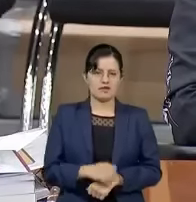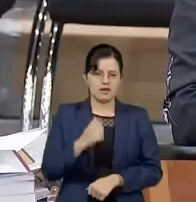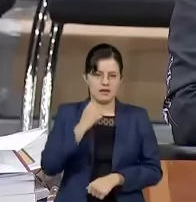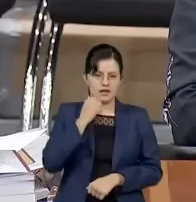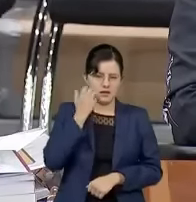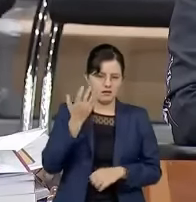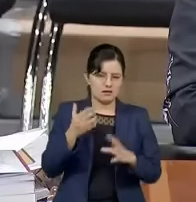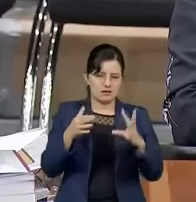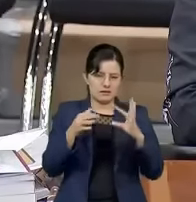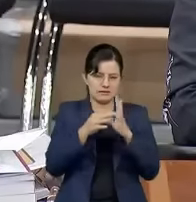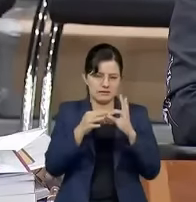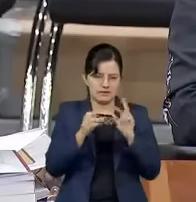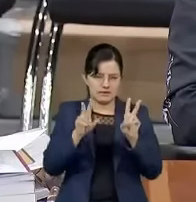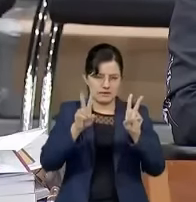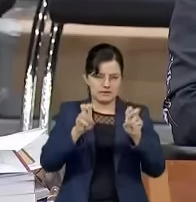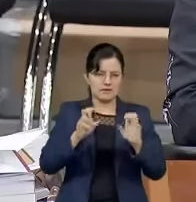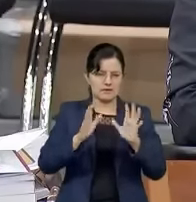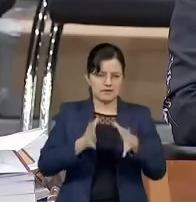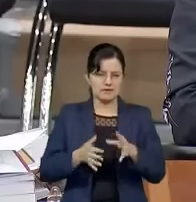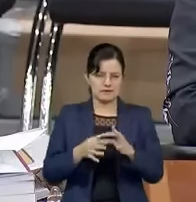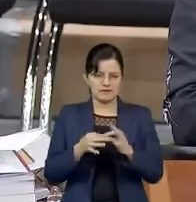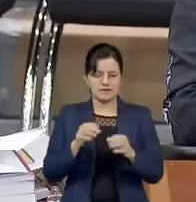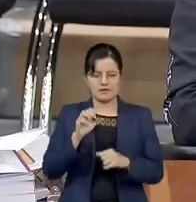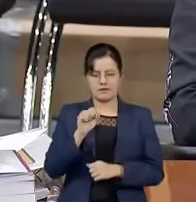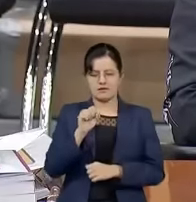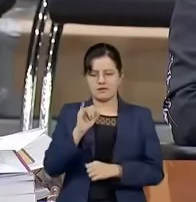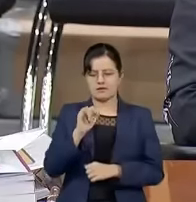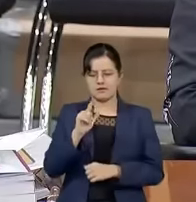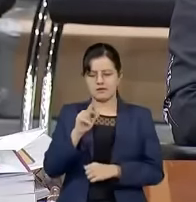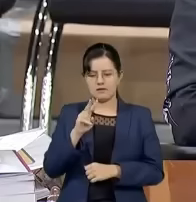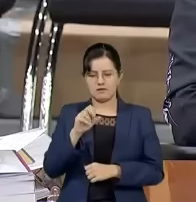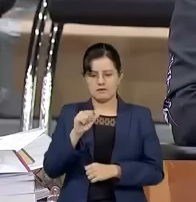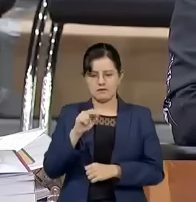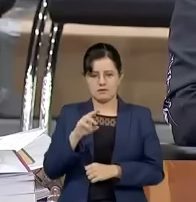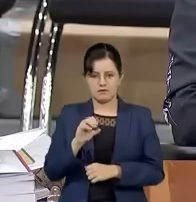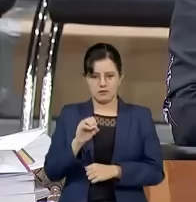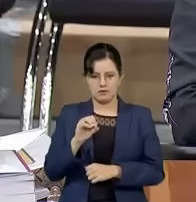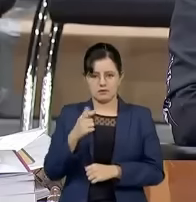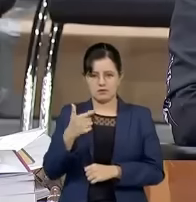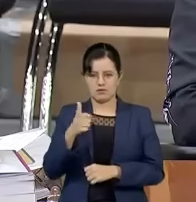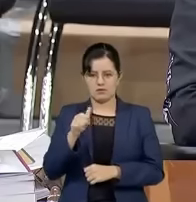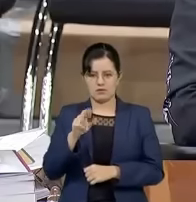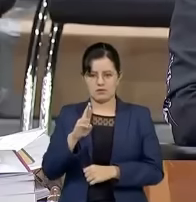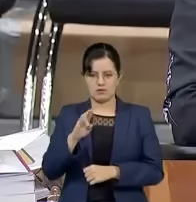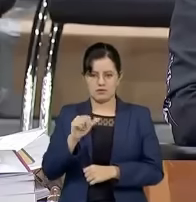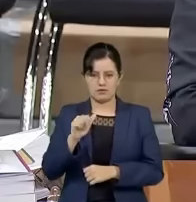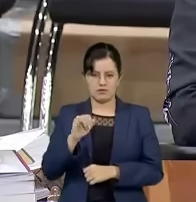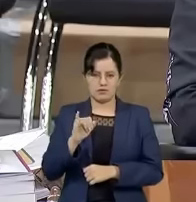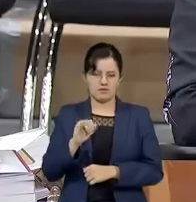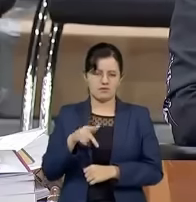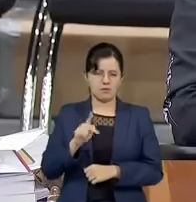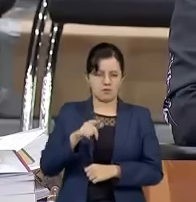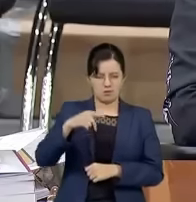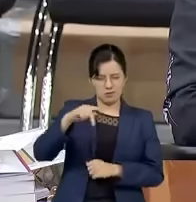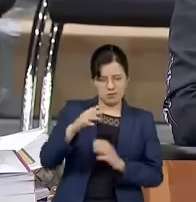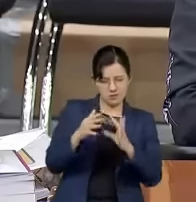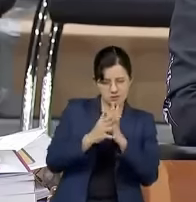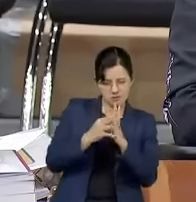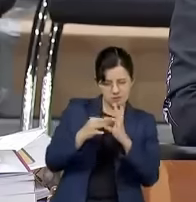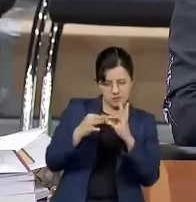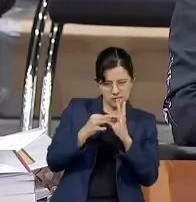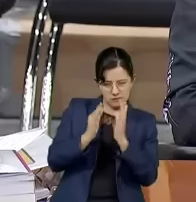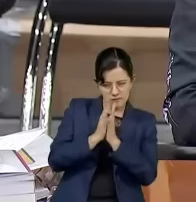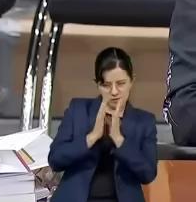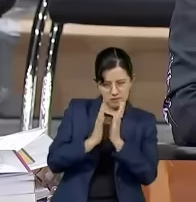eh Silvano Garay pero su intervención me motivó a participar porque